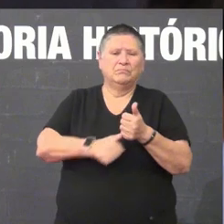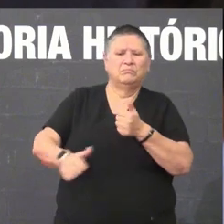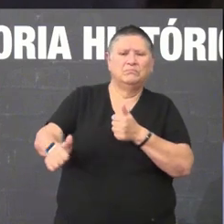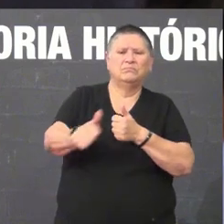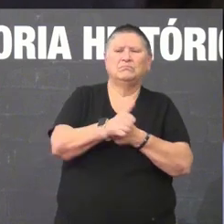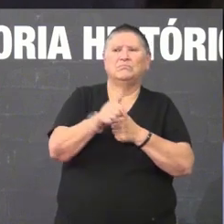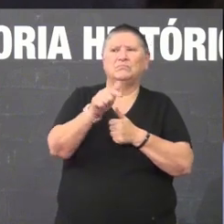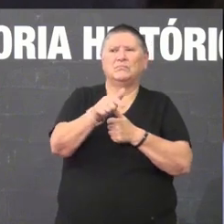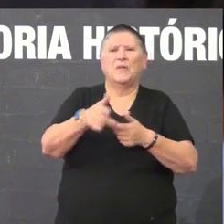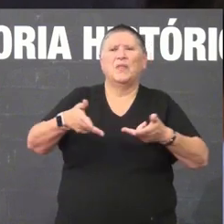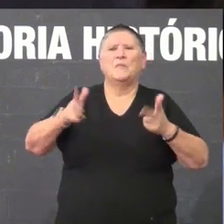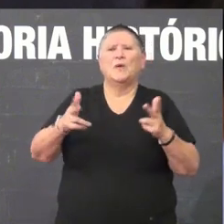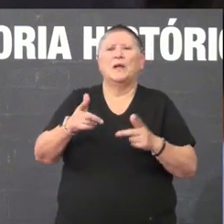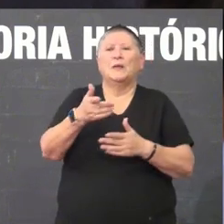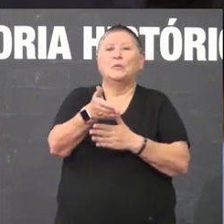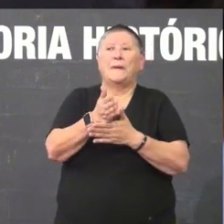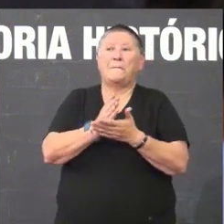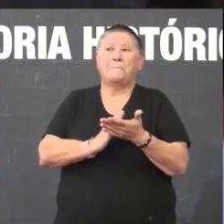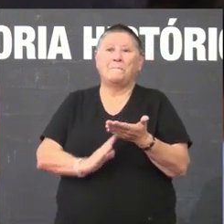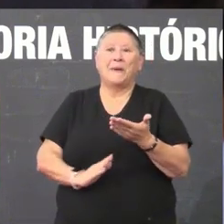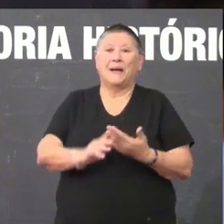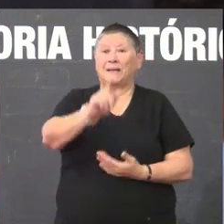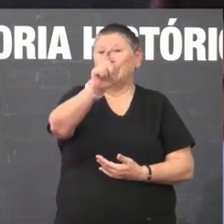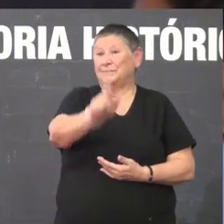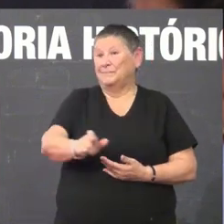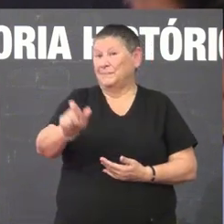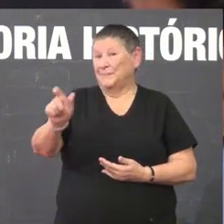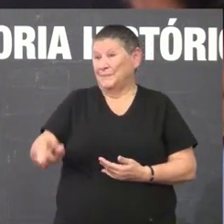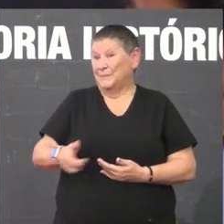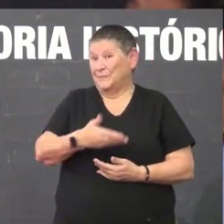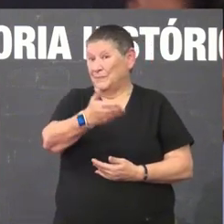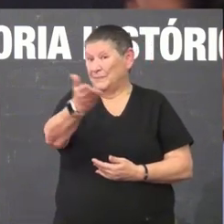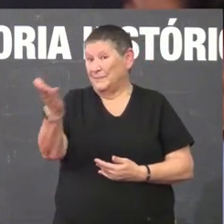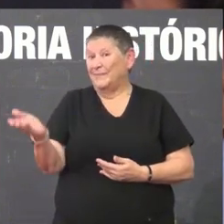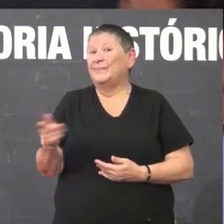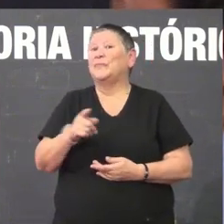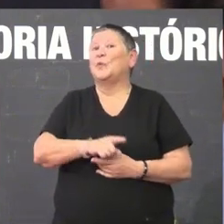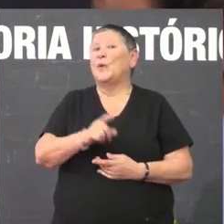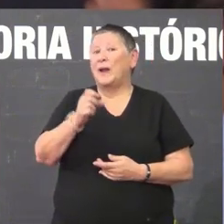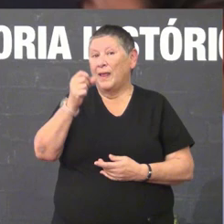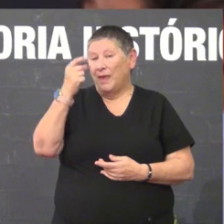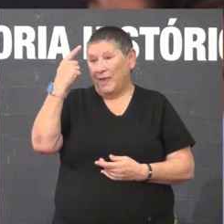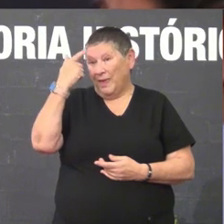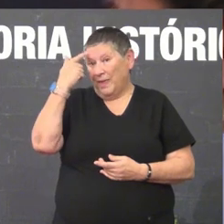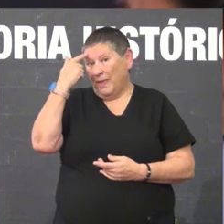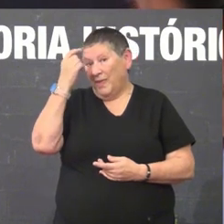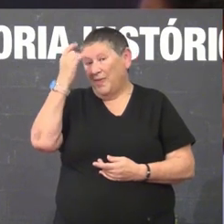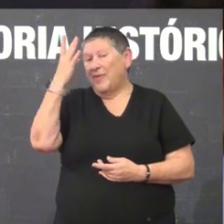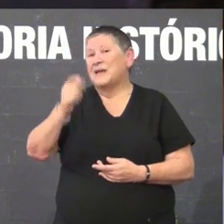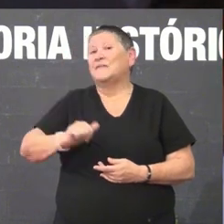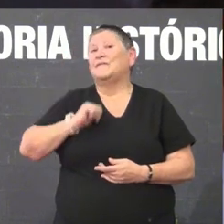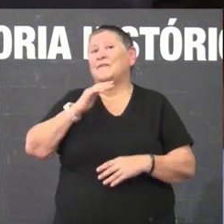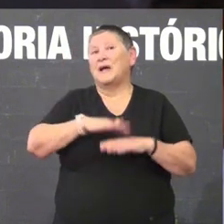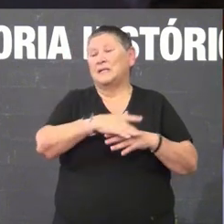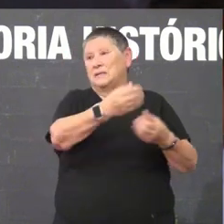esa parte de la población con ideas falsamente consideradas enemigas de la Democracia